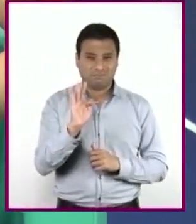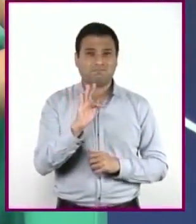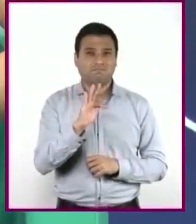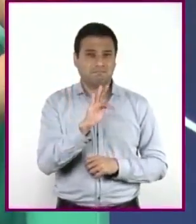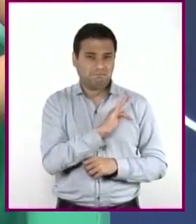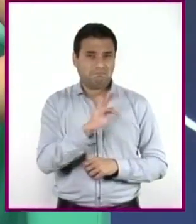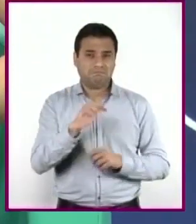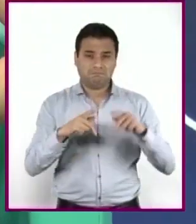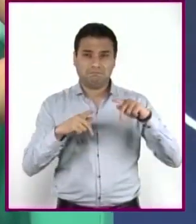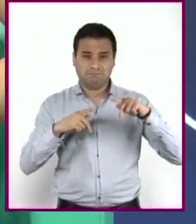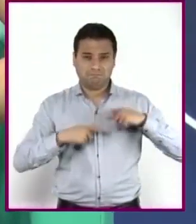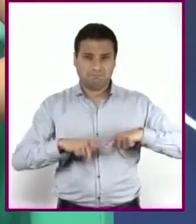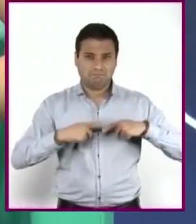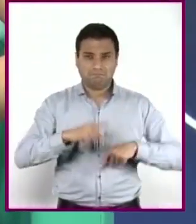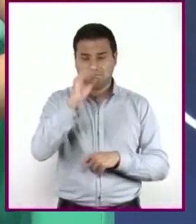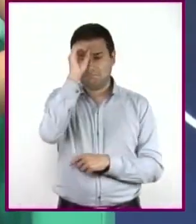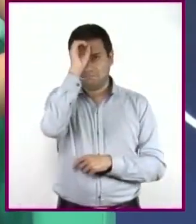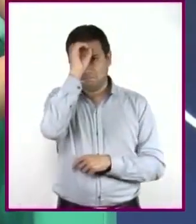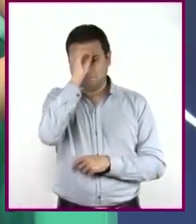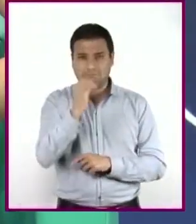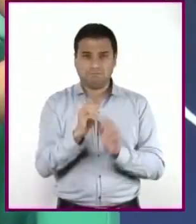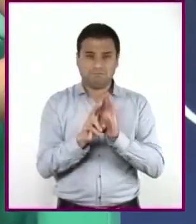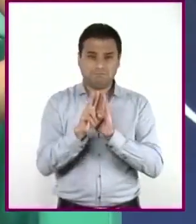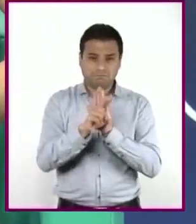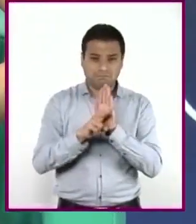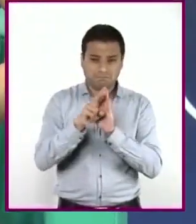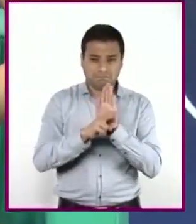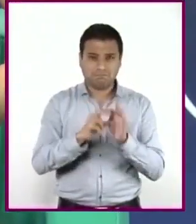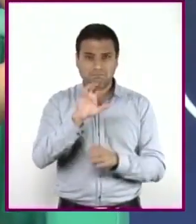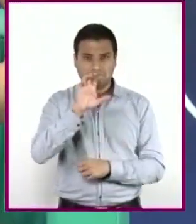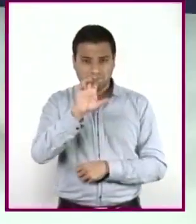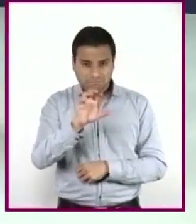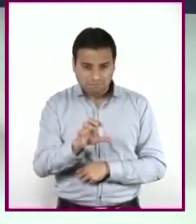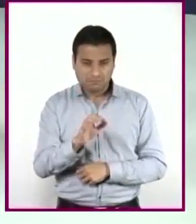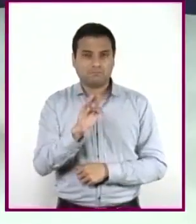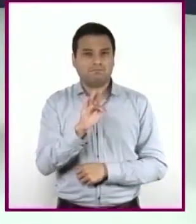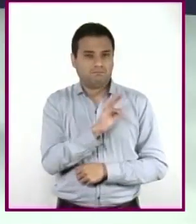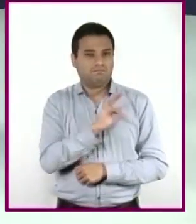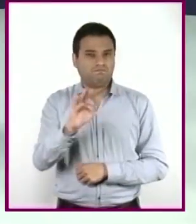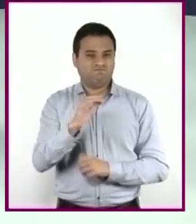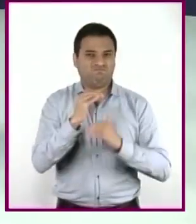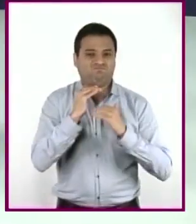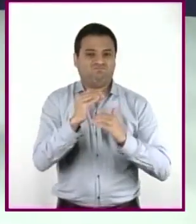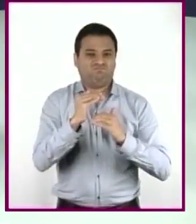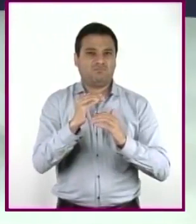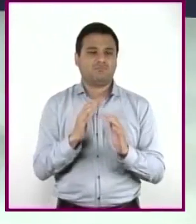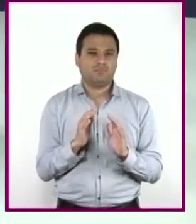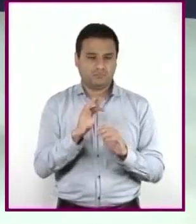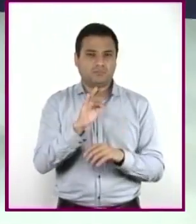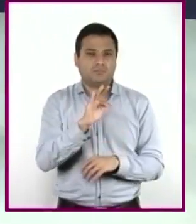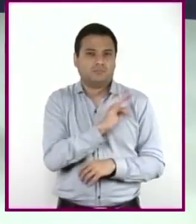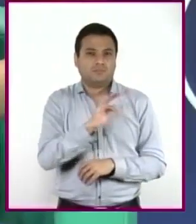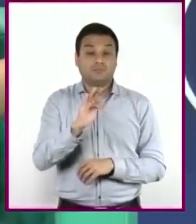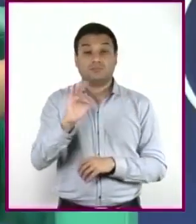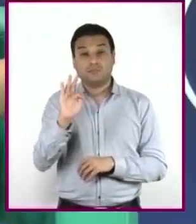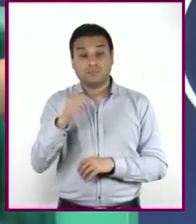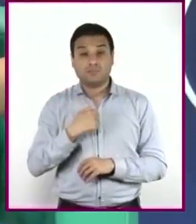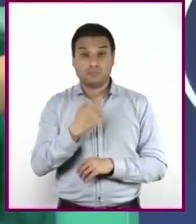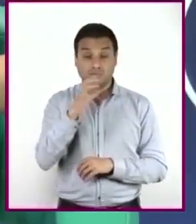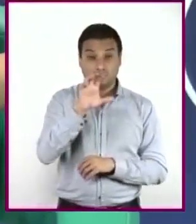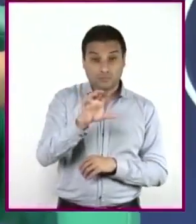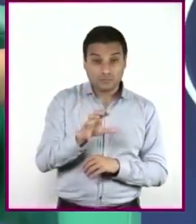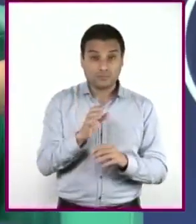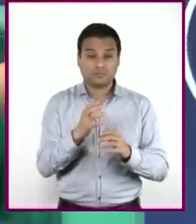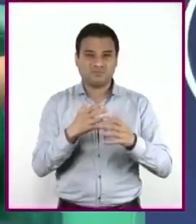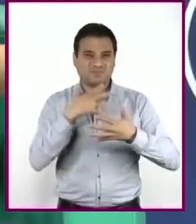de subir contenido, uh-huh, o regularlo como de ya no subir contenido violento, tal, uh-huh, vez.